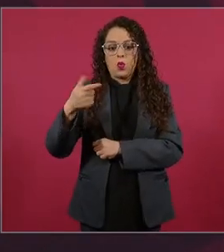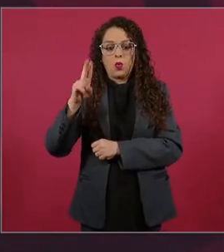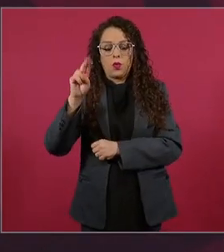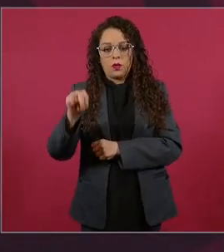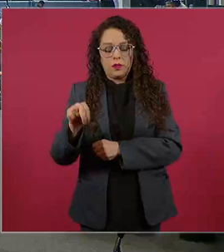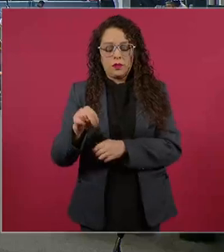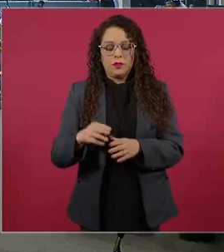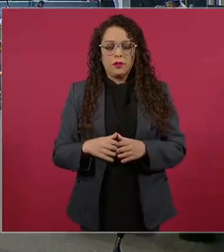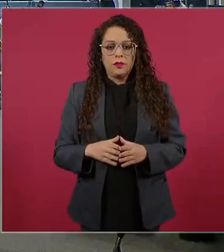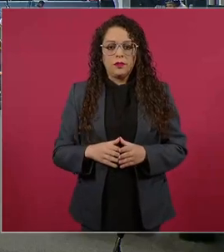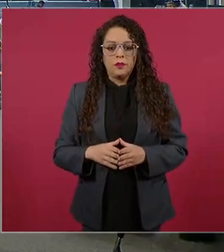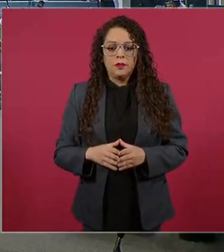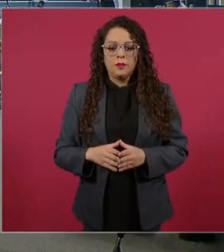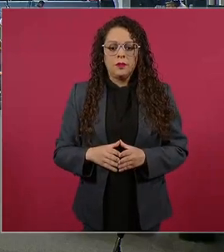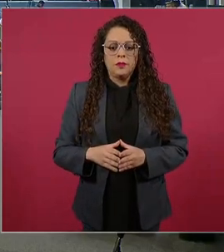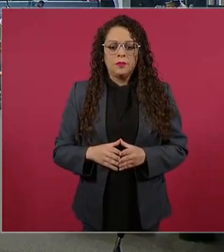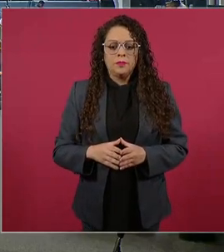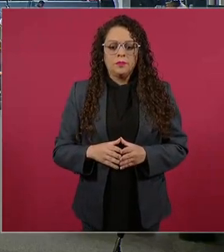¿Qué